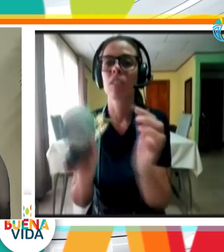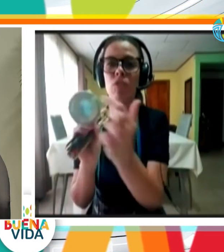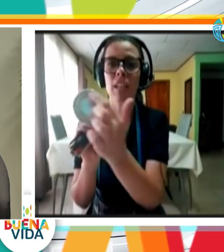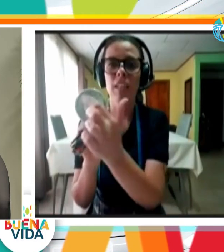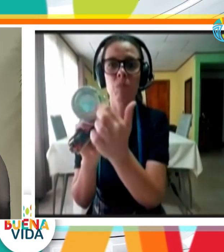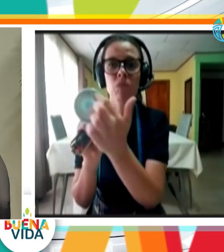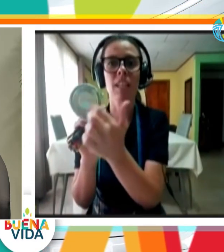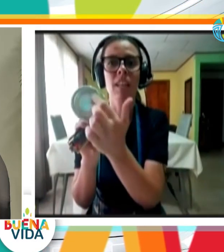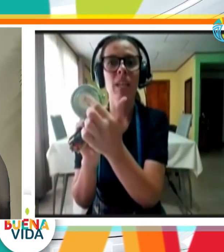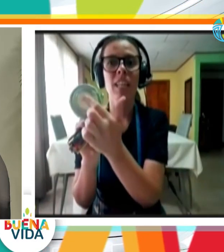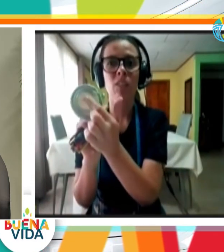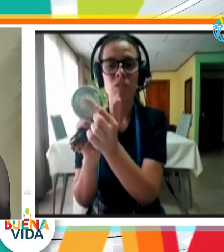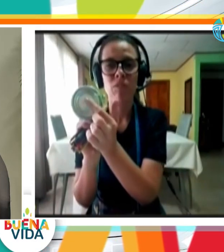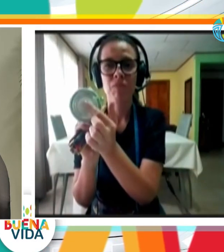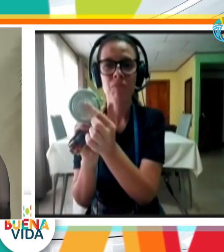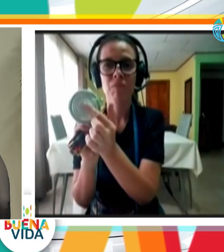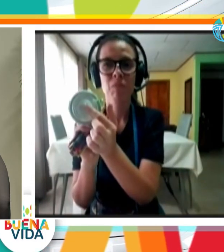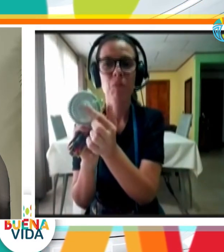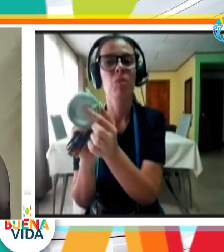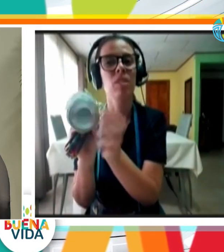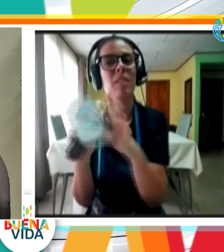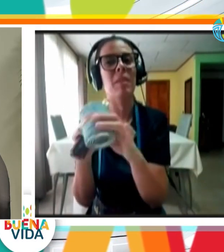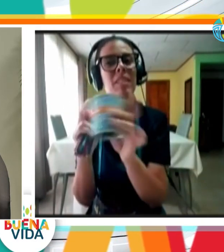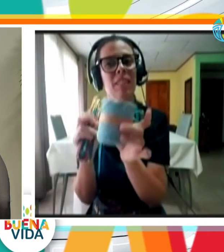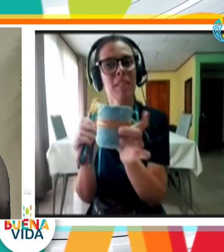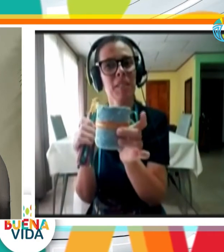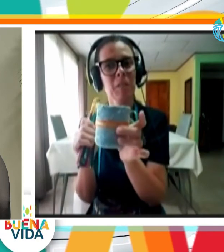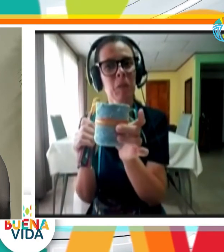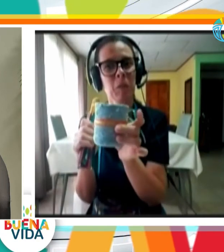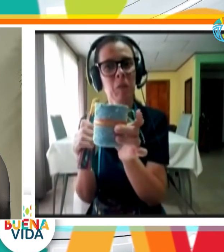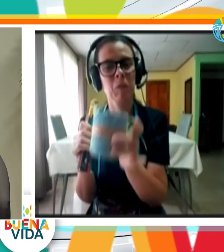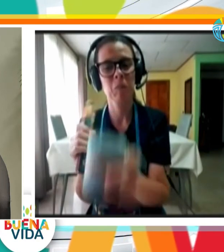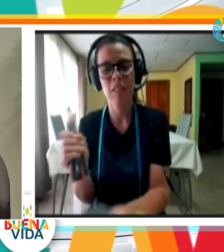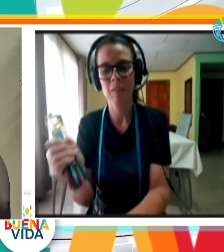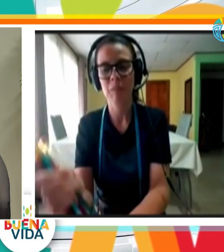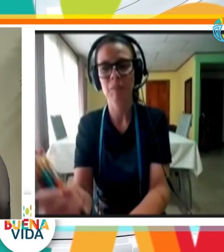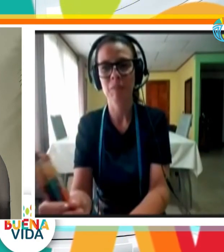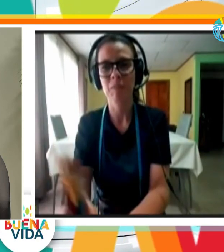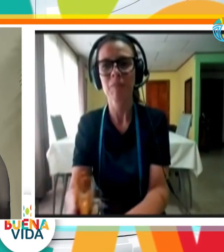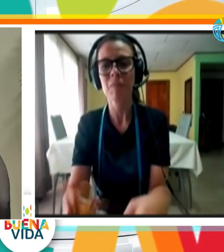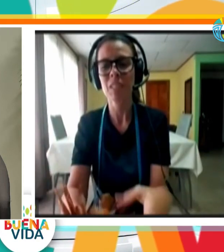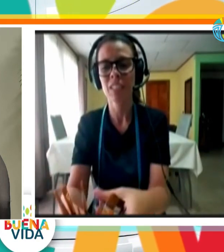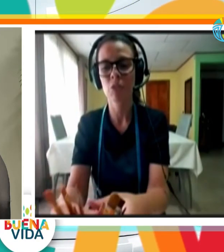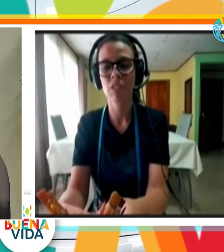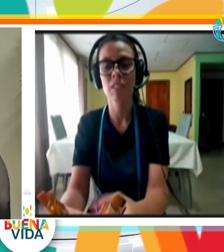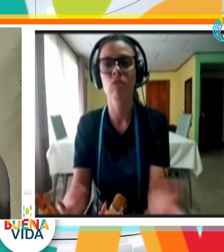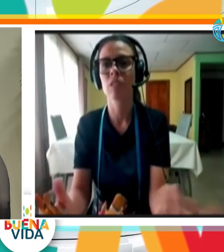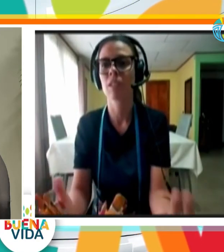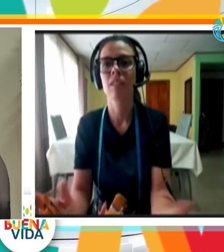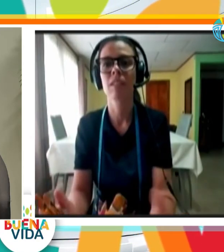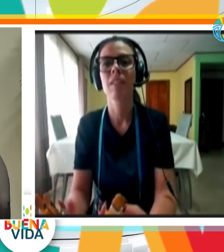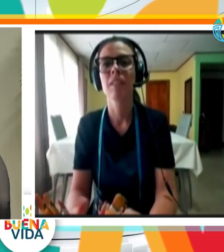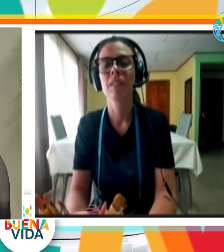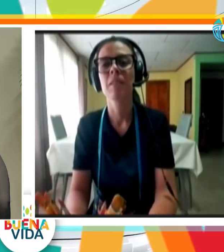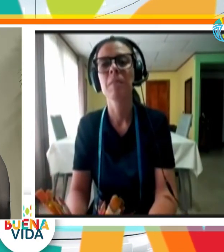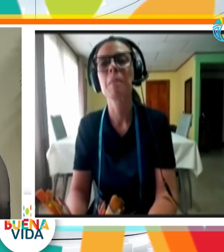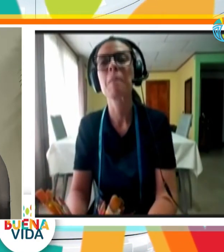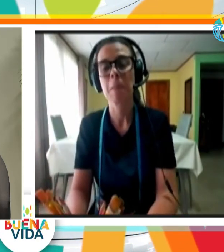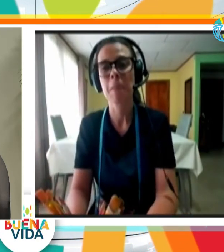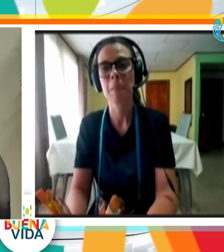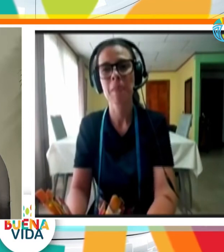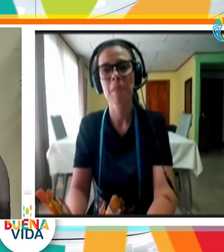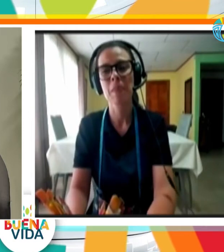Si nos atrevemos a hacerle huequito, podemos hacer macetas, ¿verdad? Muy bien. Lourdes, entonces, yo te quería pedir eso,